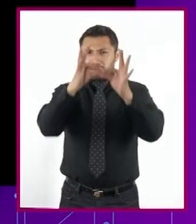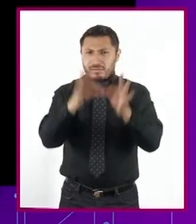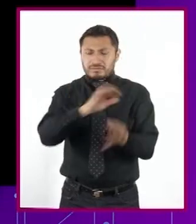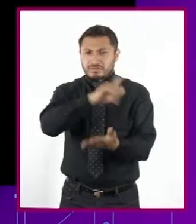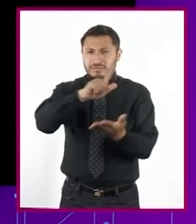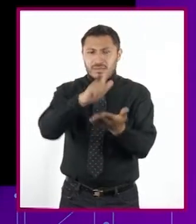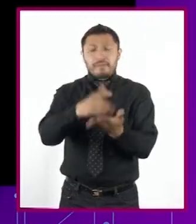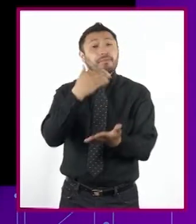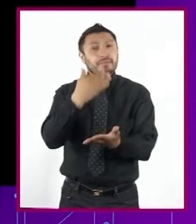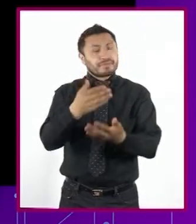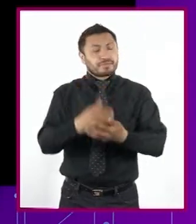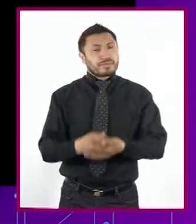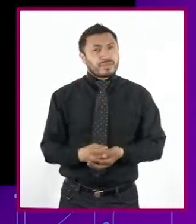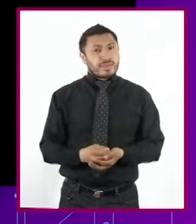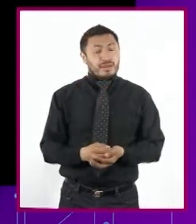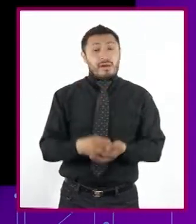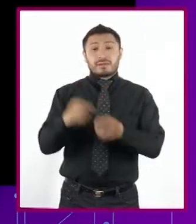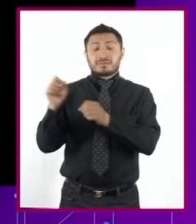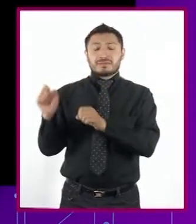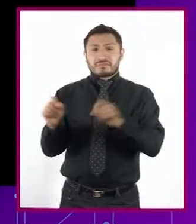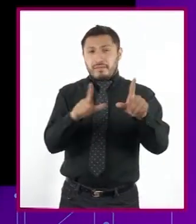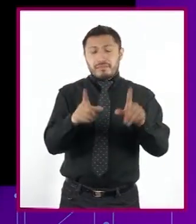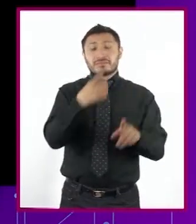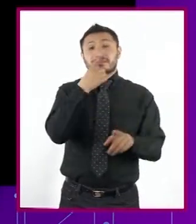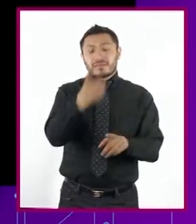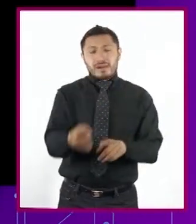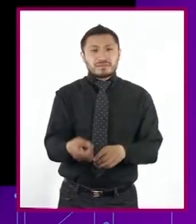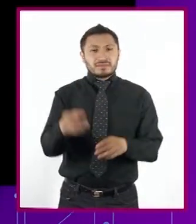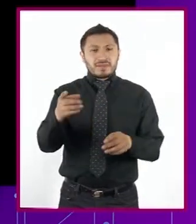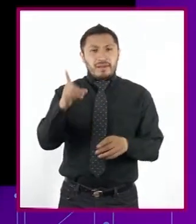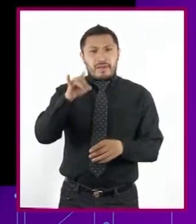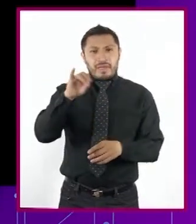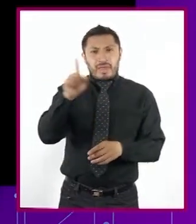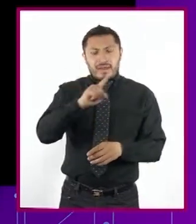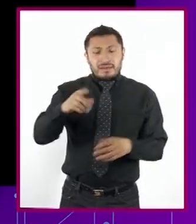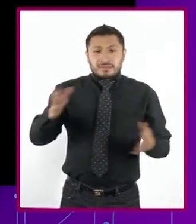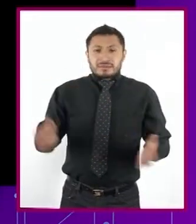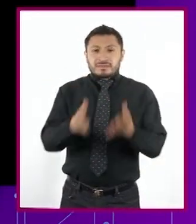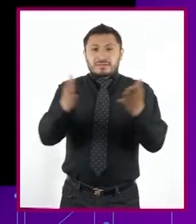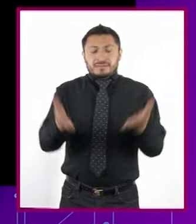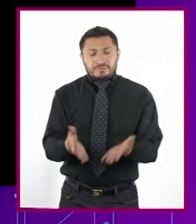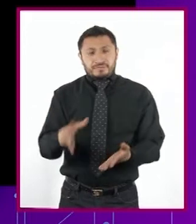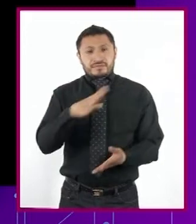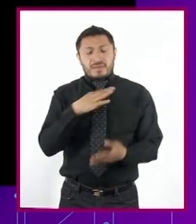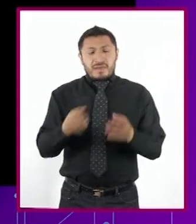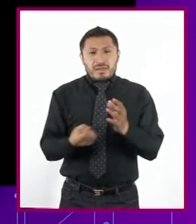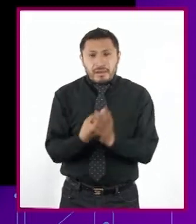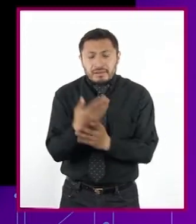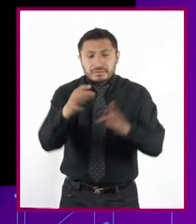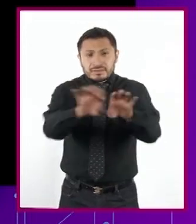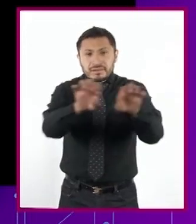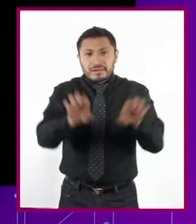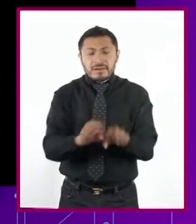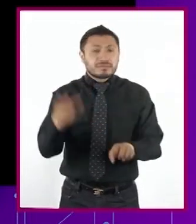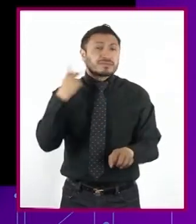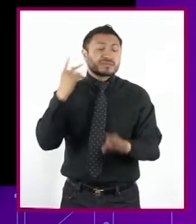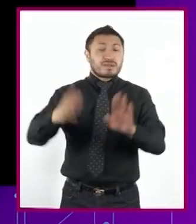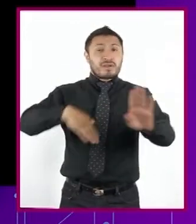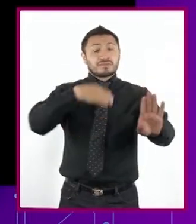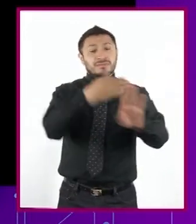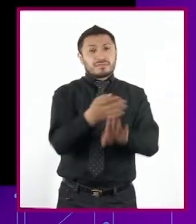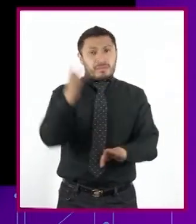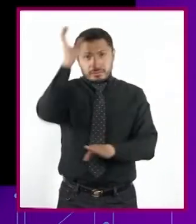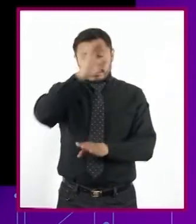legales. Las declaraciones de Díaz fomentaron el surgimiento de opositores políticos a los científicos, el